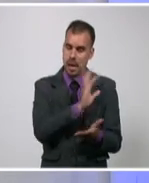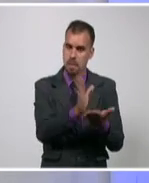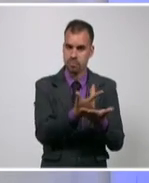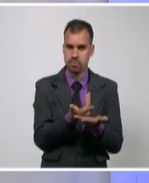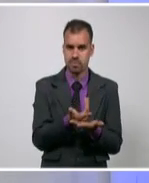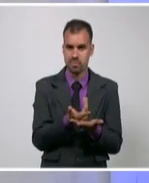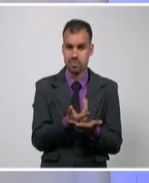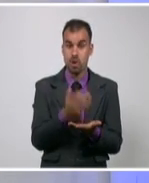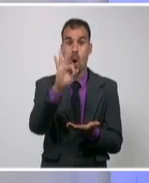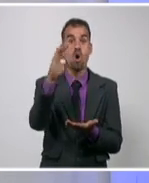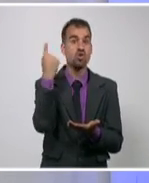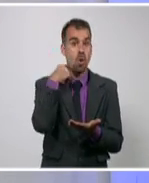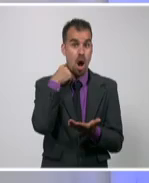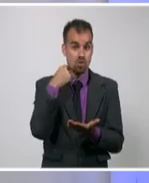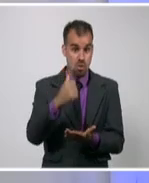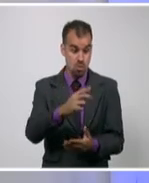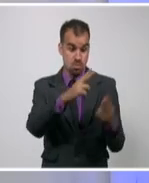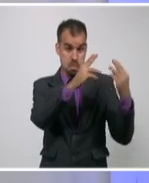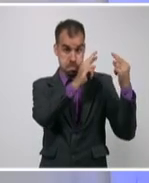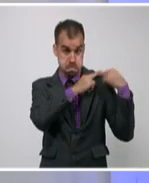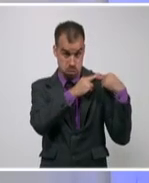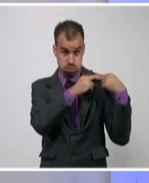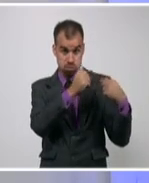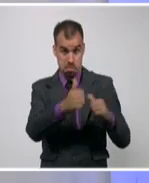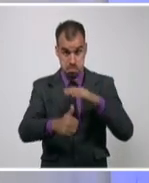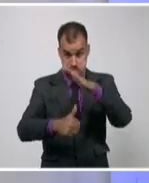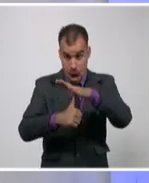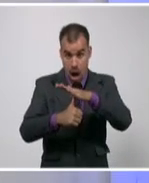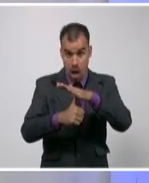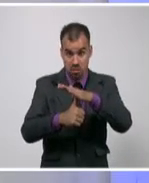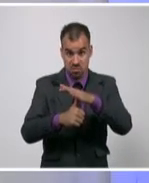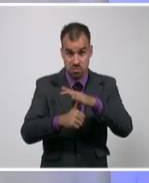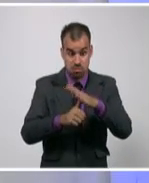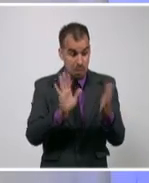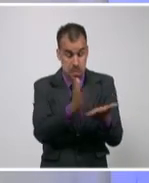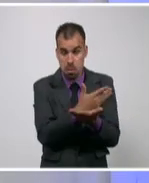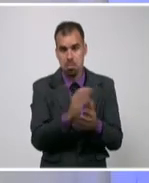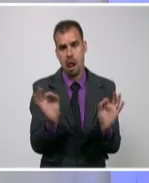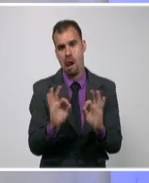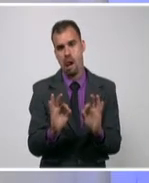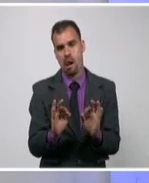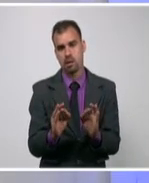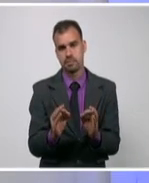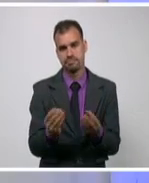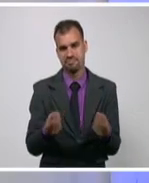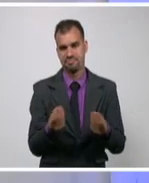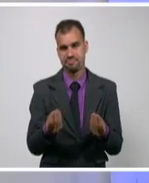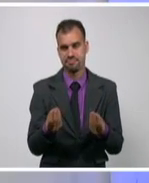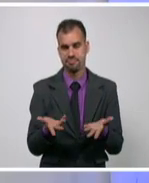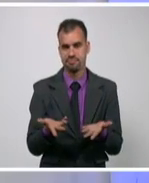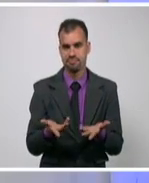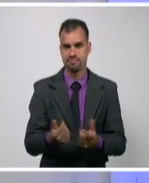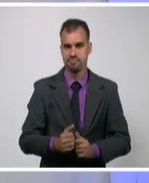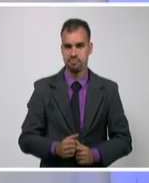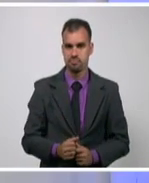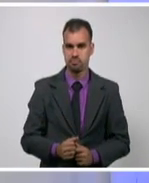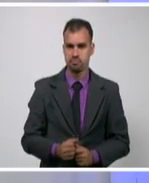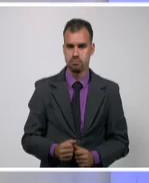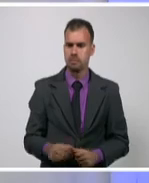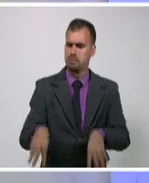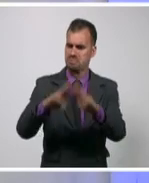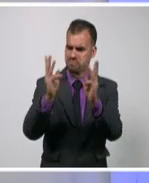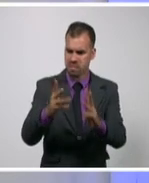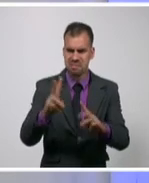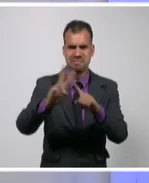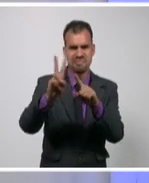8 años en la Casa Blanca y no pudo cumplir. Con fuerza se escucha hablar del tema en los medios de comunicación, pero se olvida